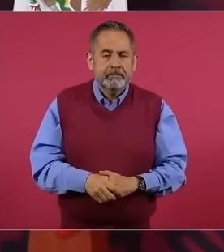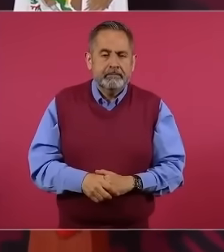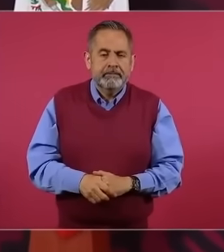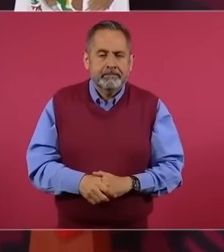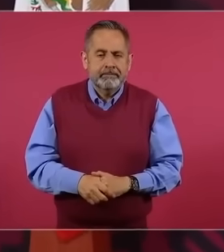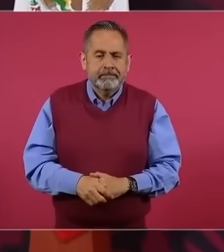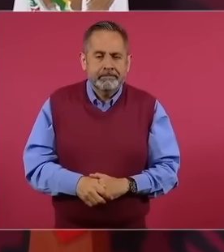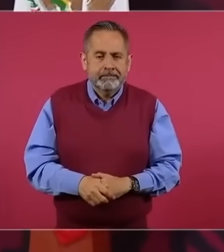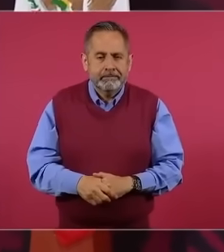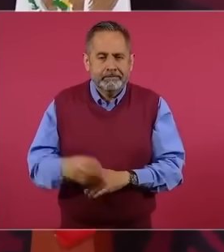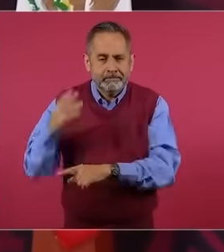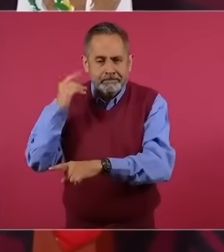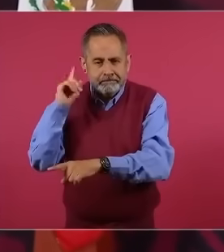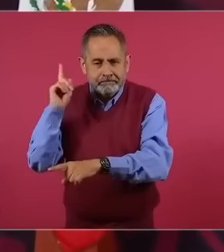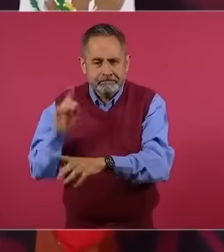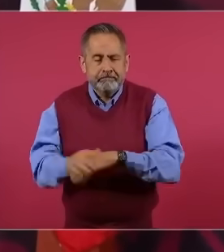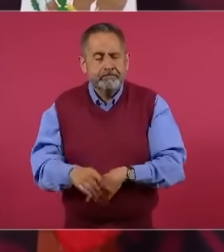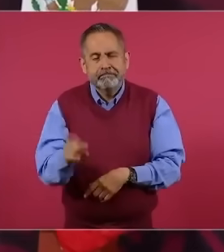¿No se lastima la relación?